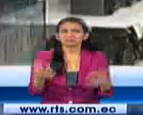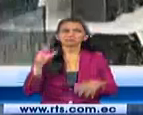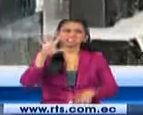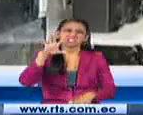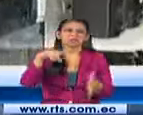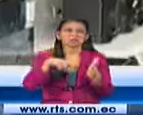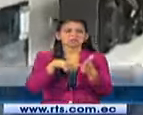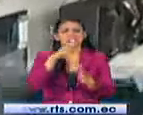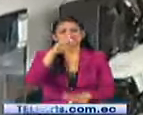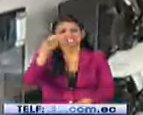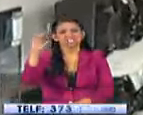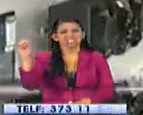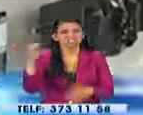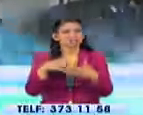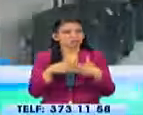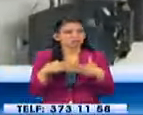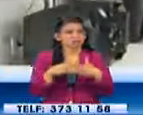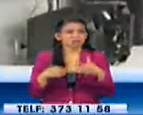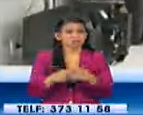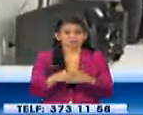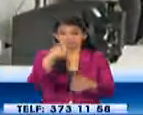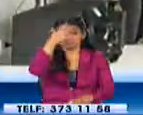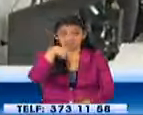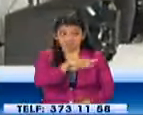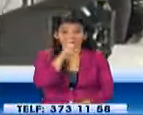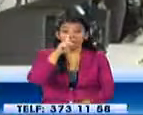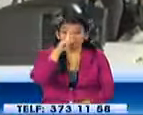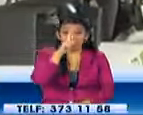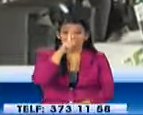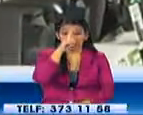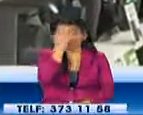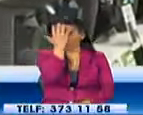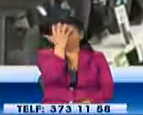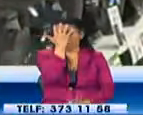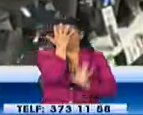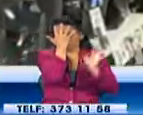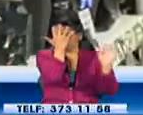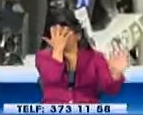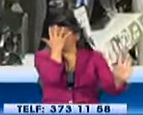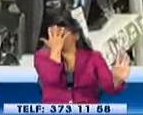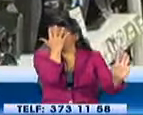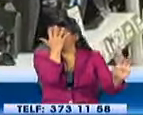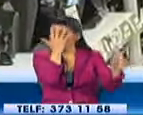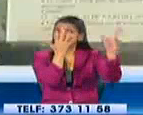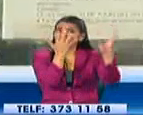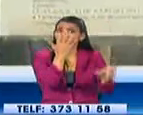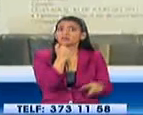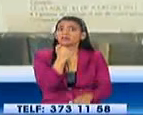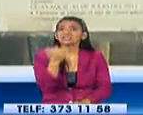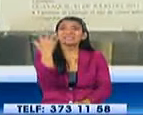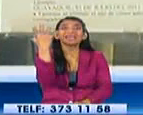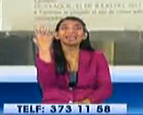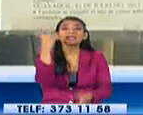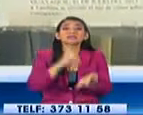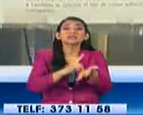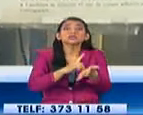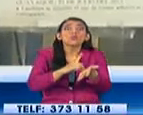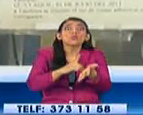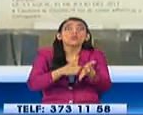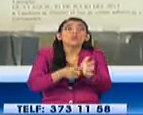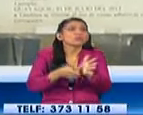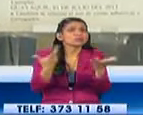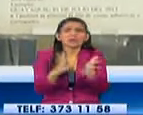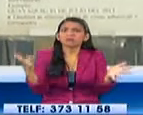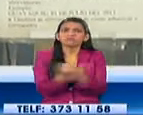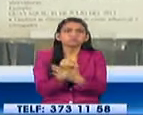5.700. Este empleado, que prefiere el anonimato, comenta que al pillo educado solo le bastaron 15 segundos para obtener